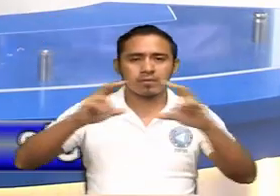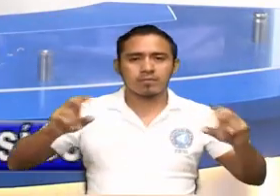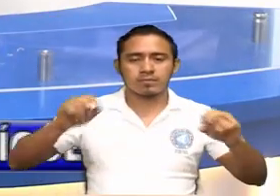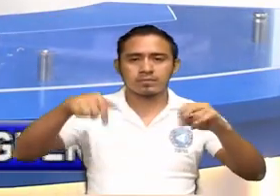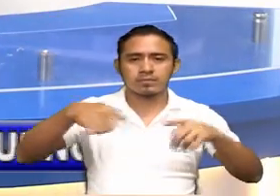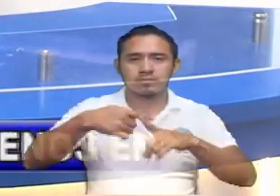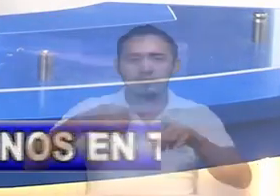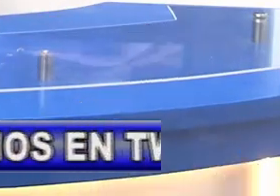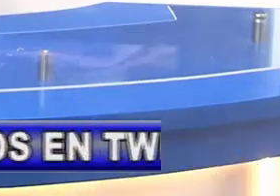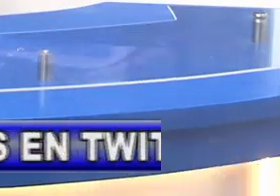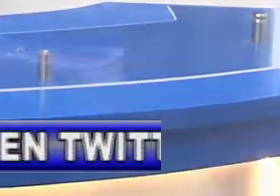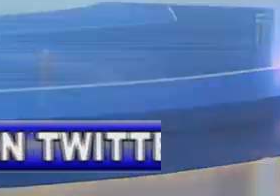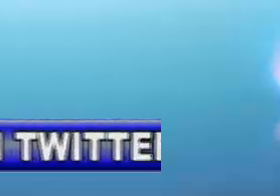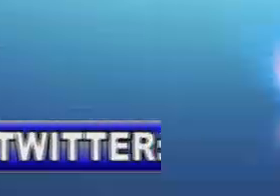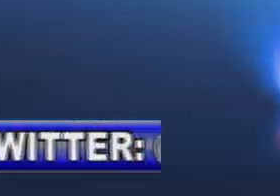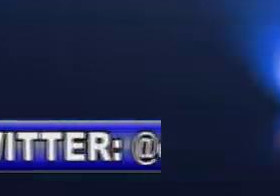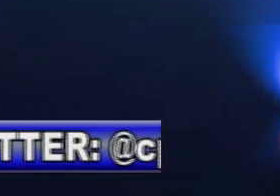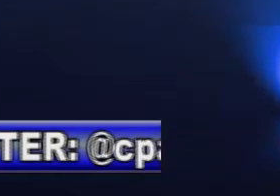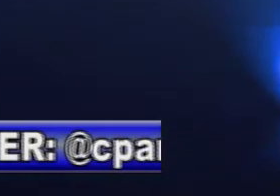este mediodía.